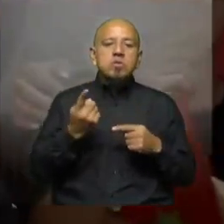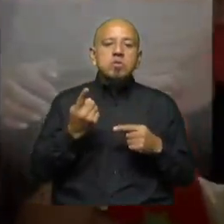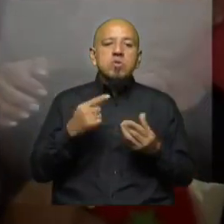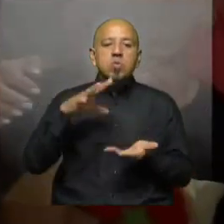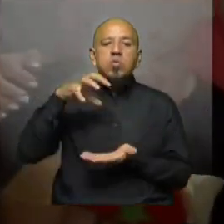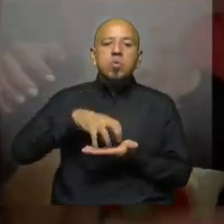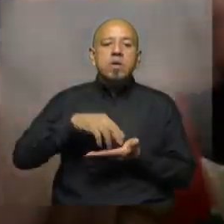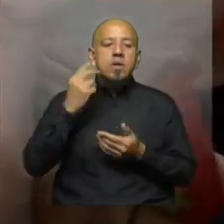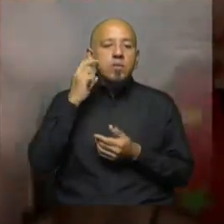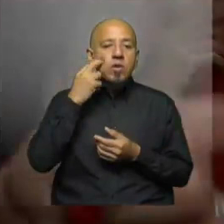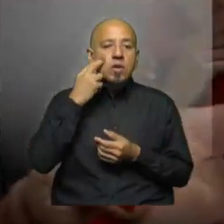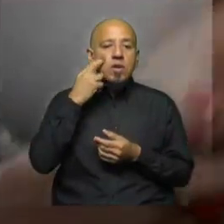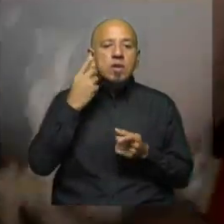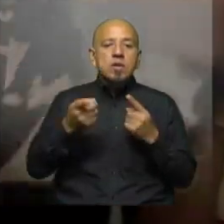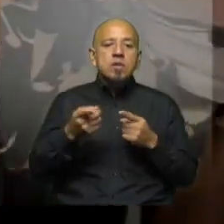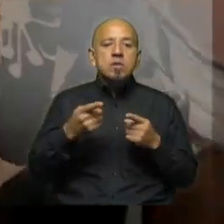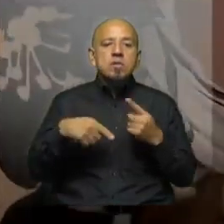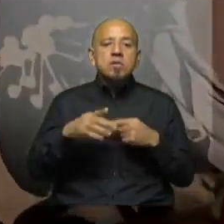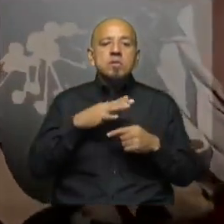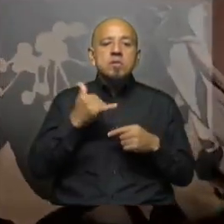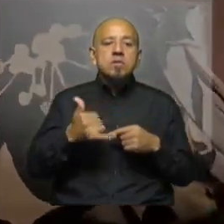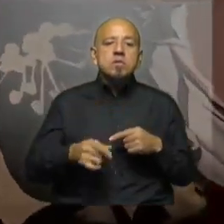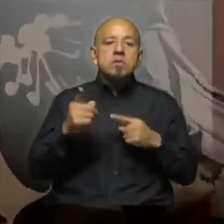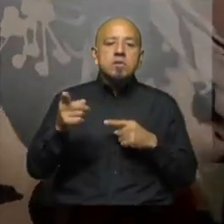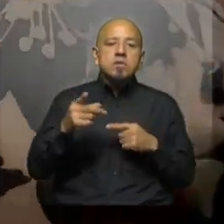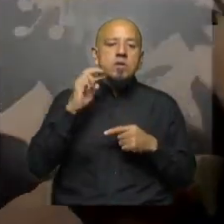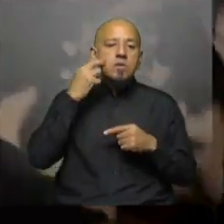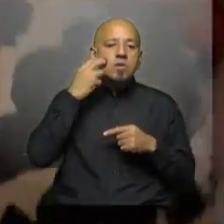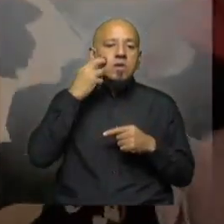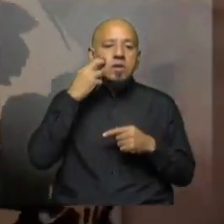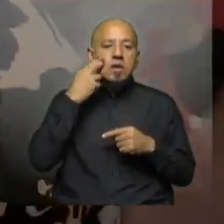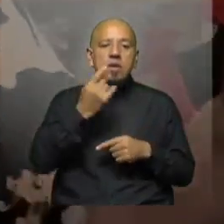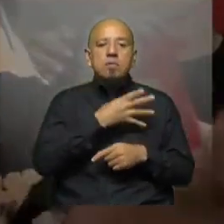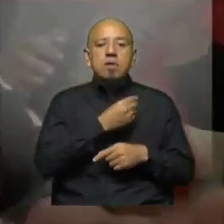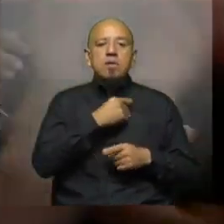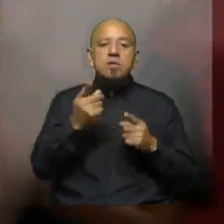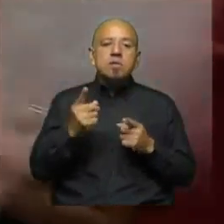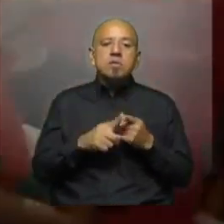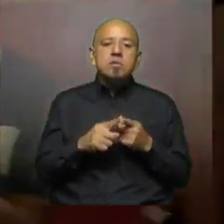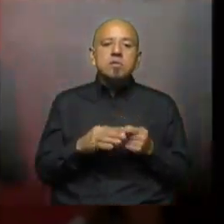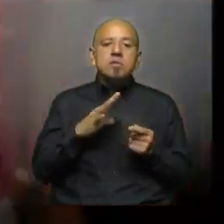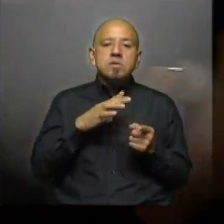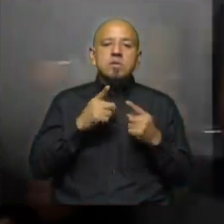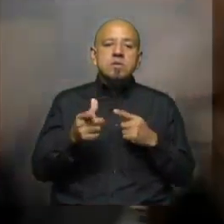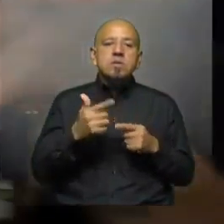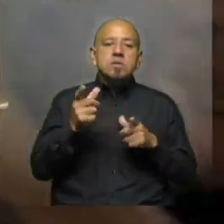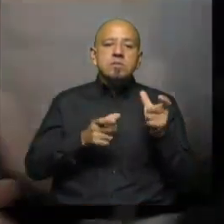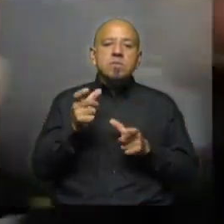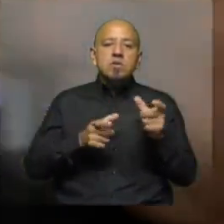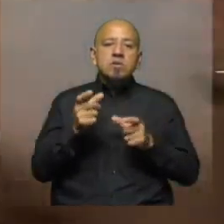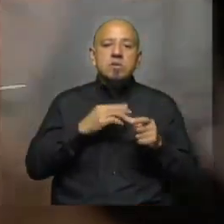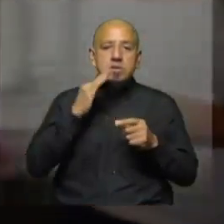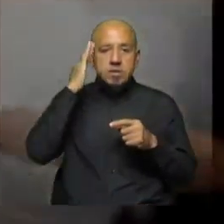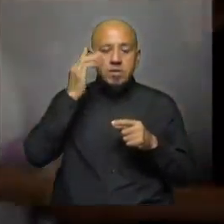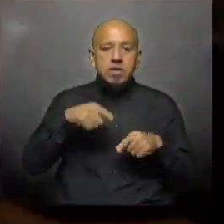como siempre, que es un stand que tiene un globo violeta o blanco con un cartel violeta, donde hay personal especializado de la